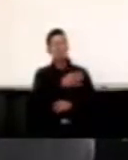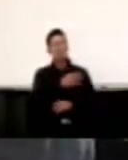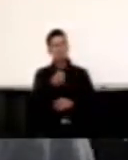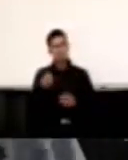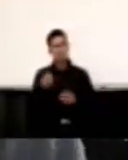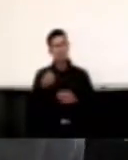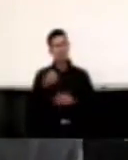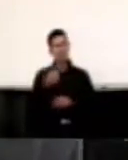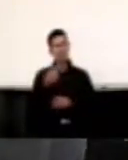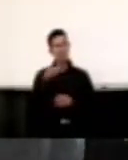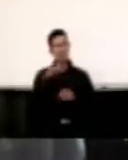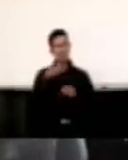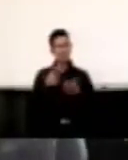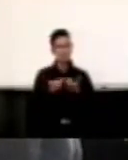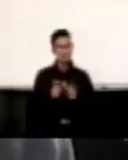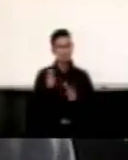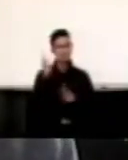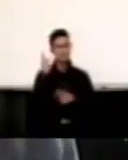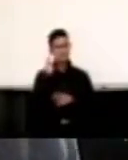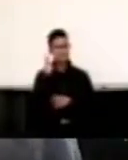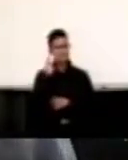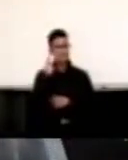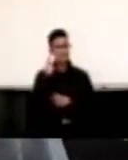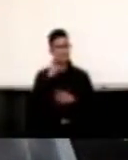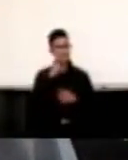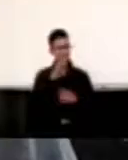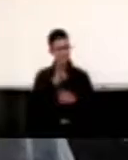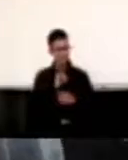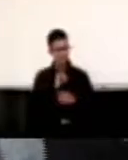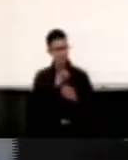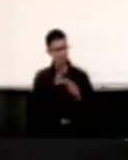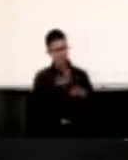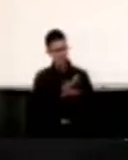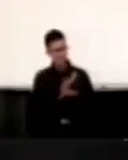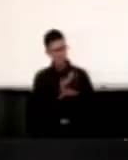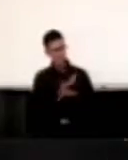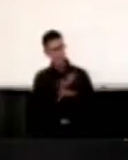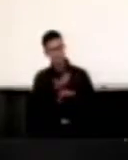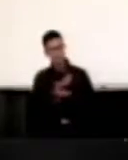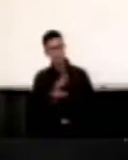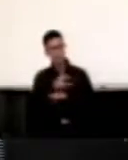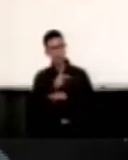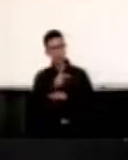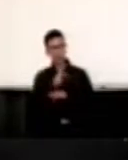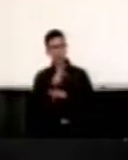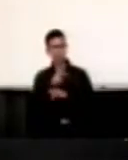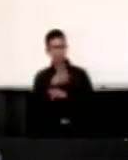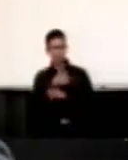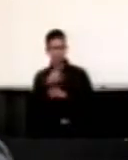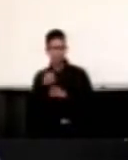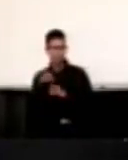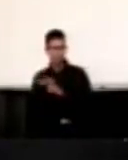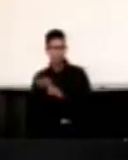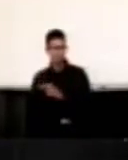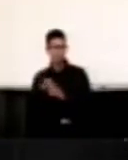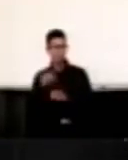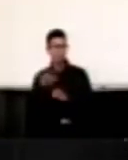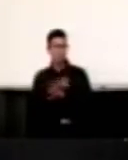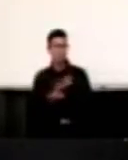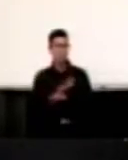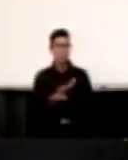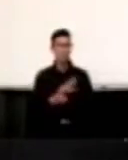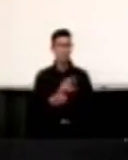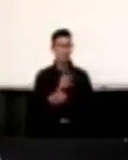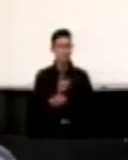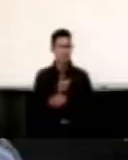sin modificar radicalmente al sistema electoral. Y entonces, ahí es, al menos para la ciencia